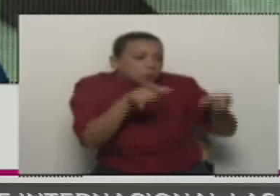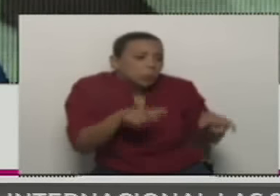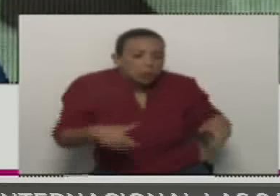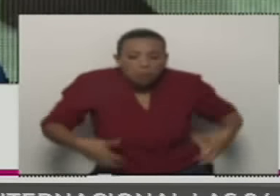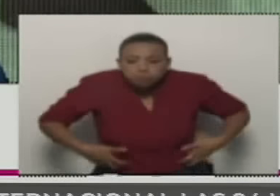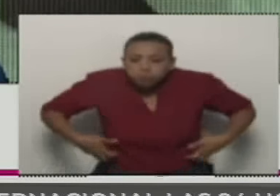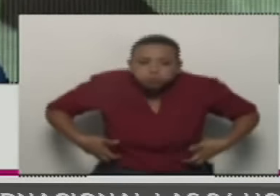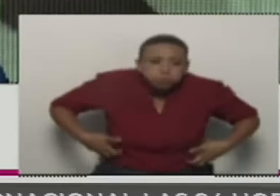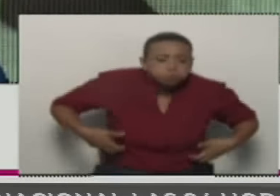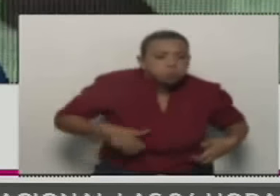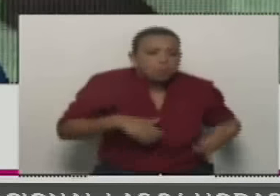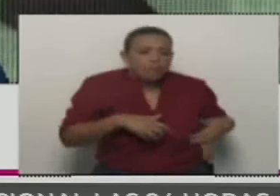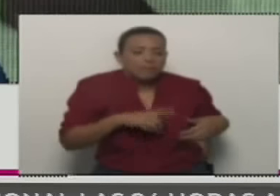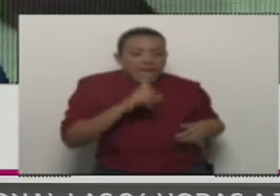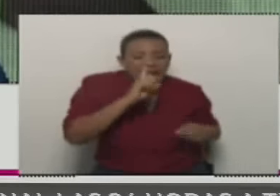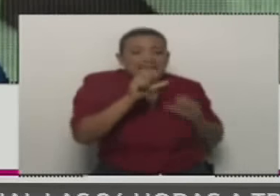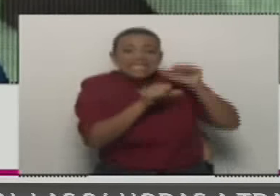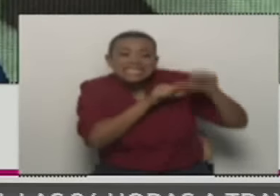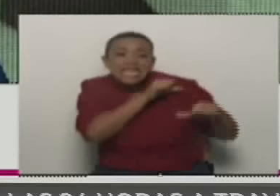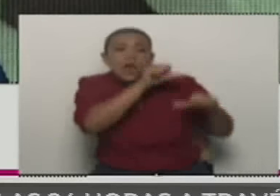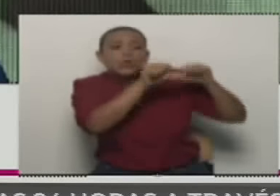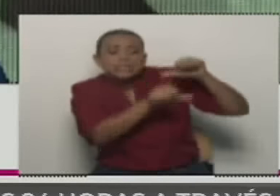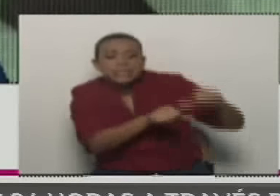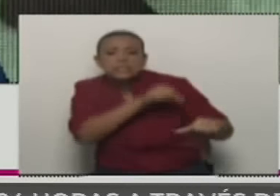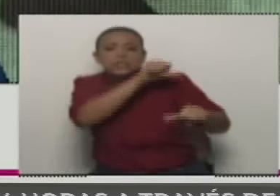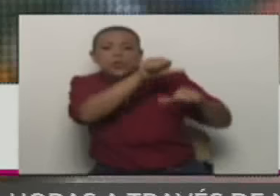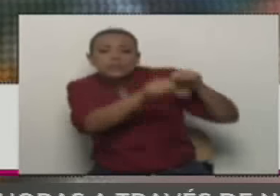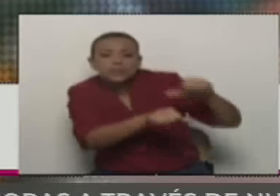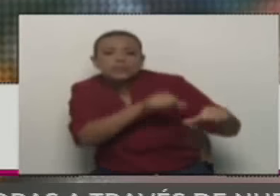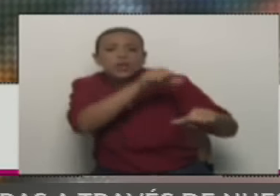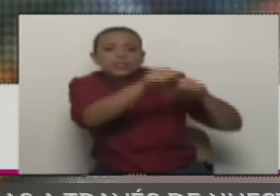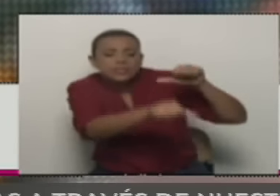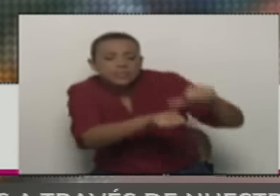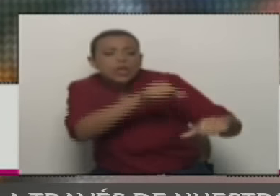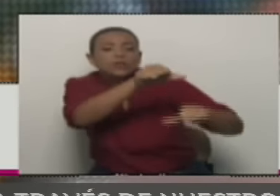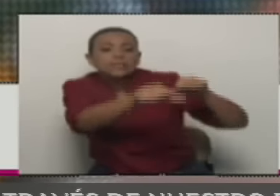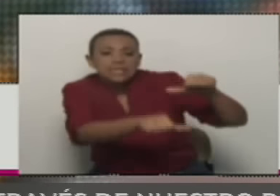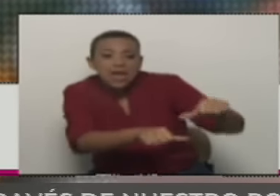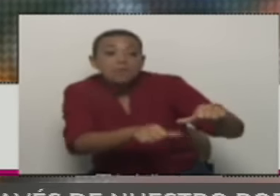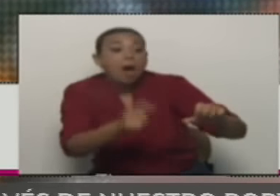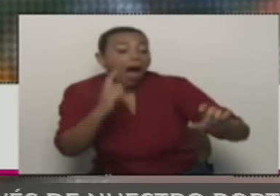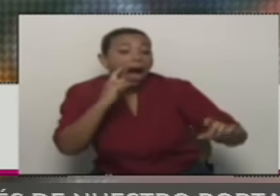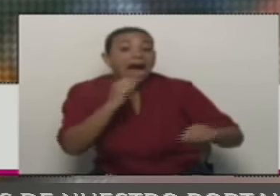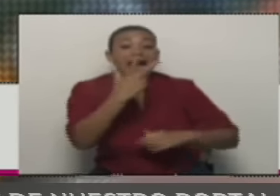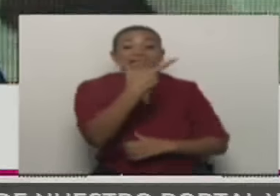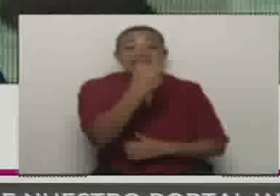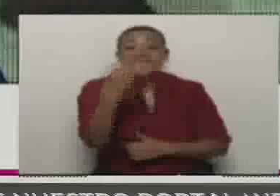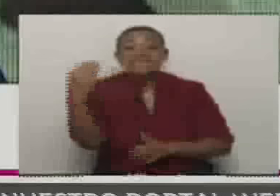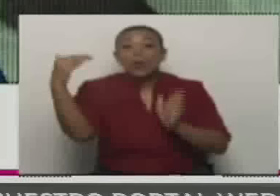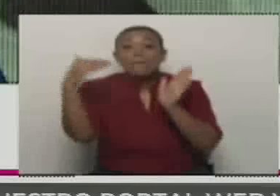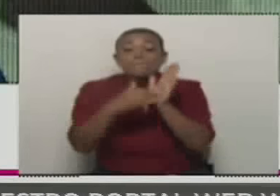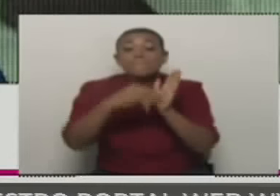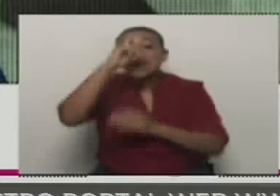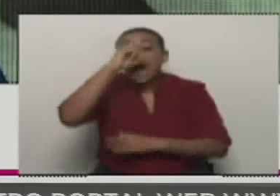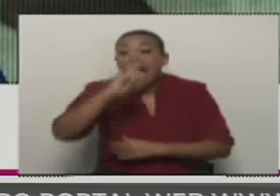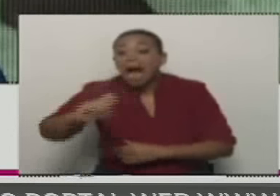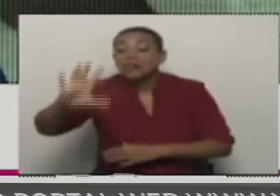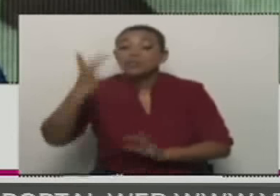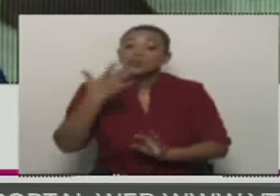Al pasar de los siglos, de los siglos, de los siglos, dícese que 300.000 años, Gabriela,